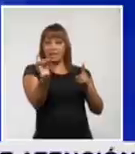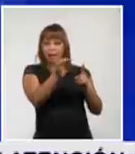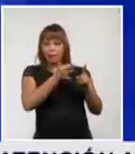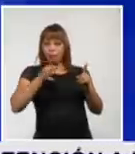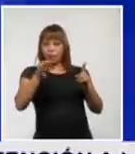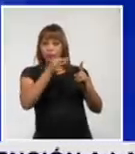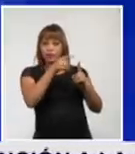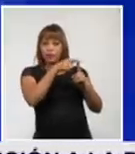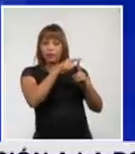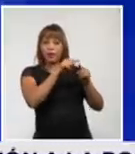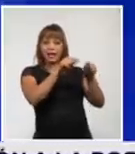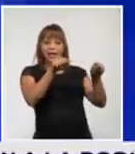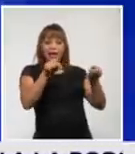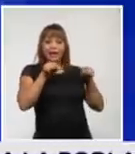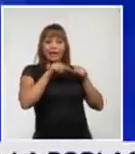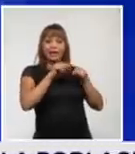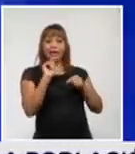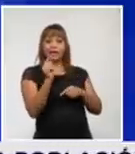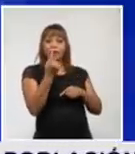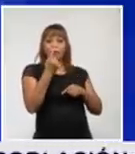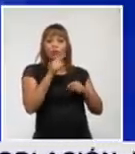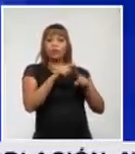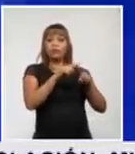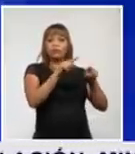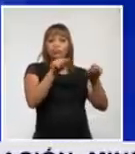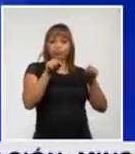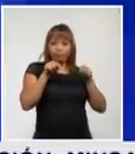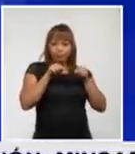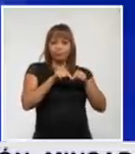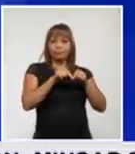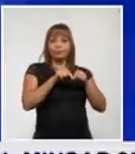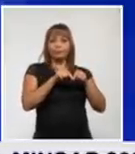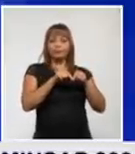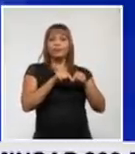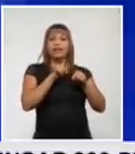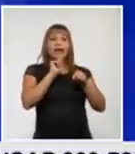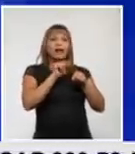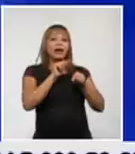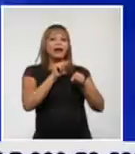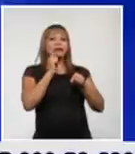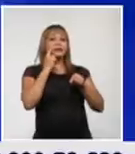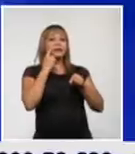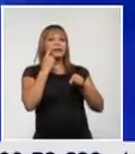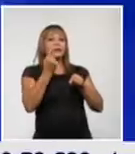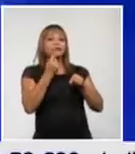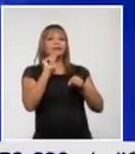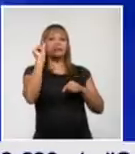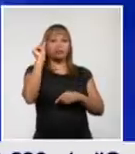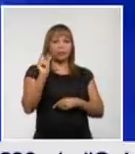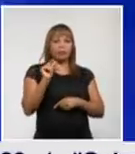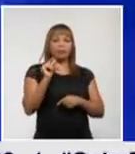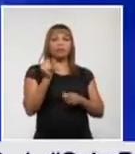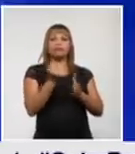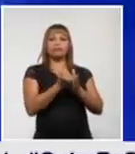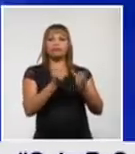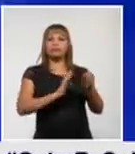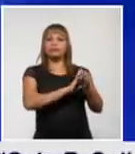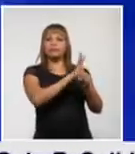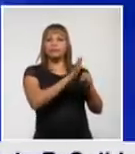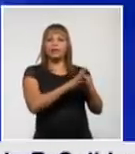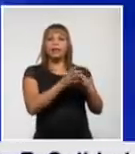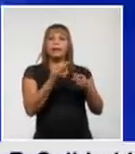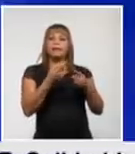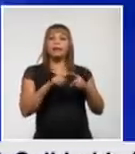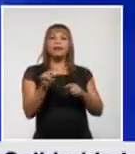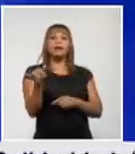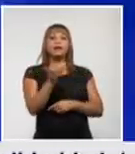2, en el área 1, es donde se han diagnosticado los casos, pero también se han diagnosticado